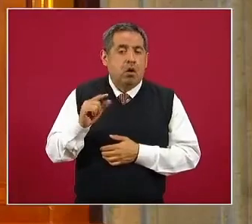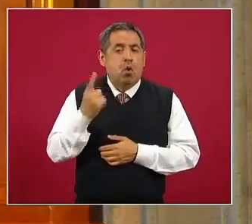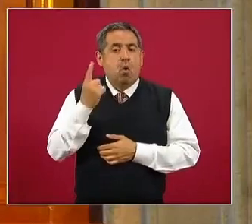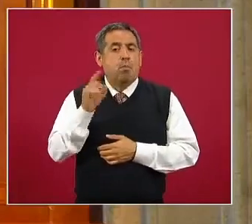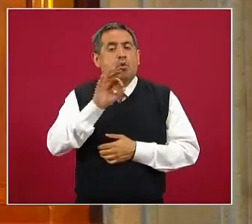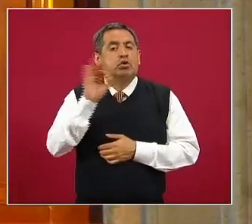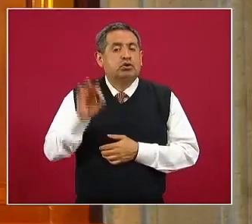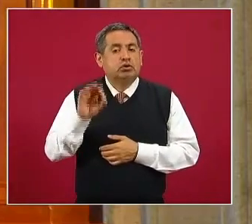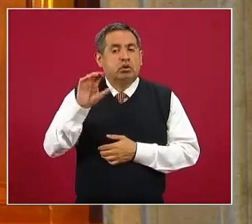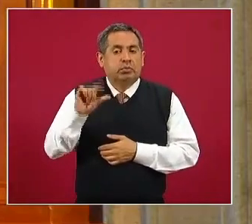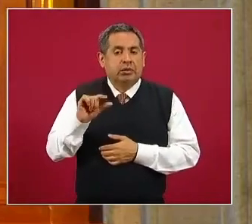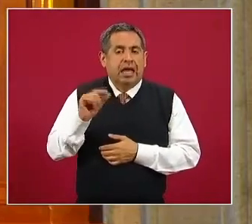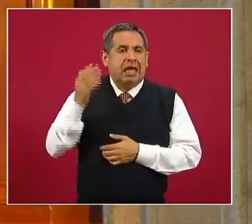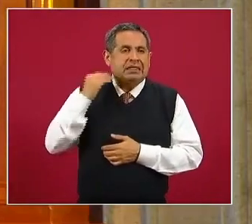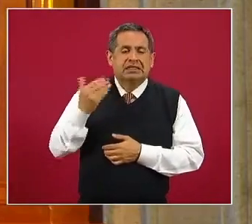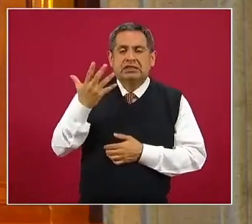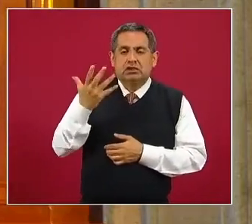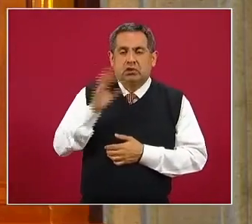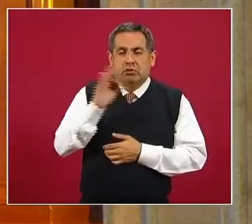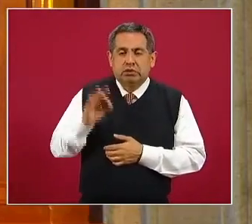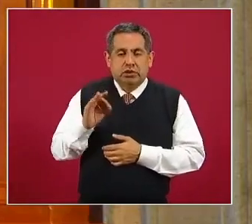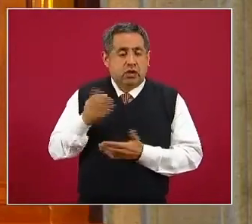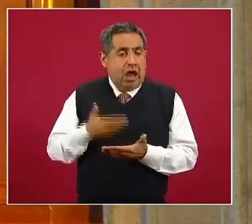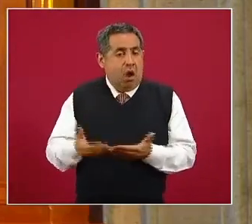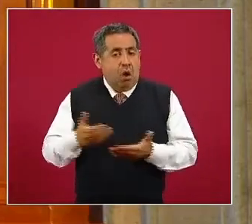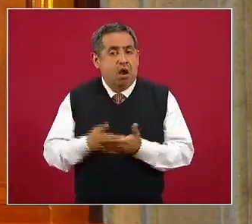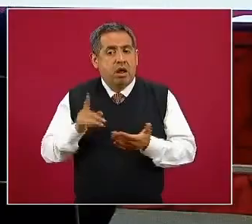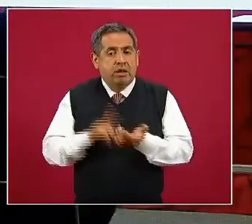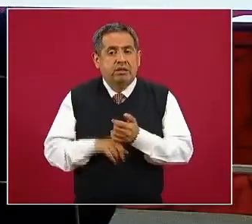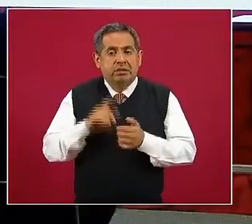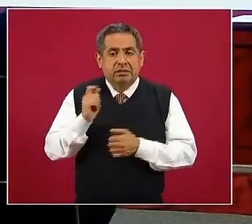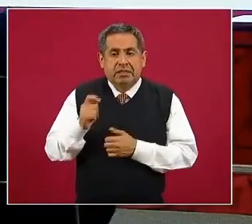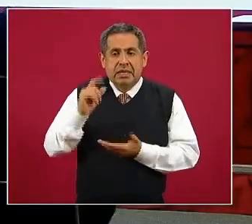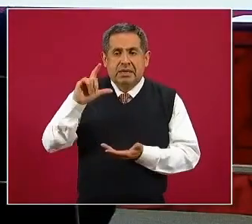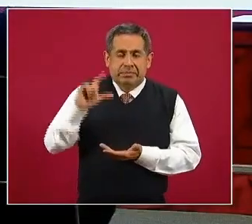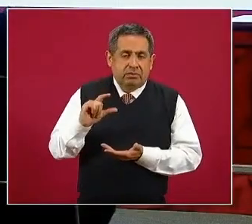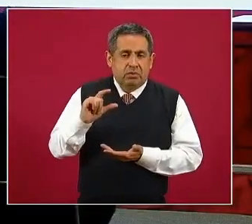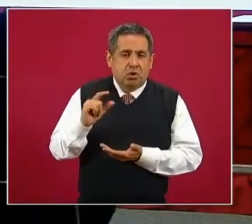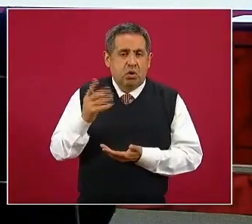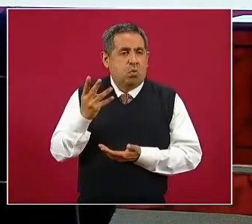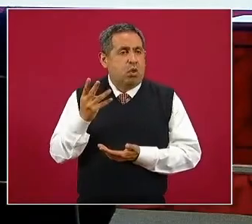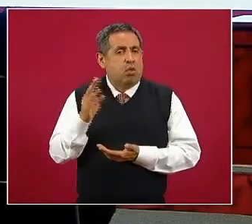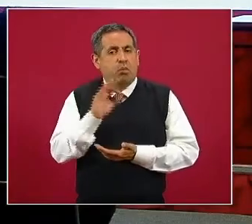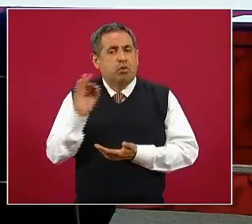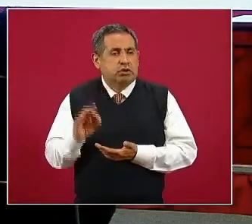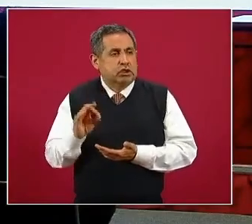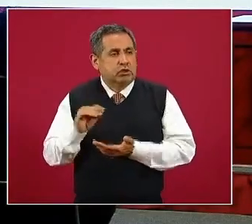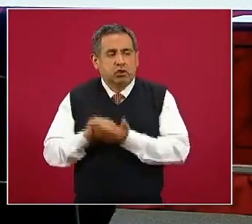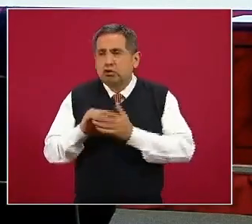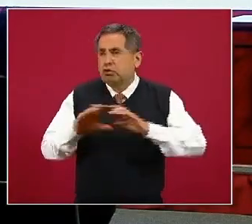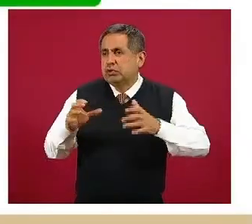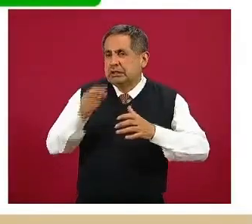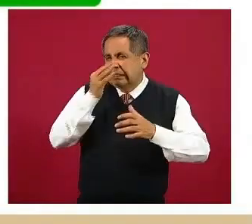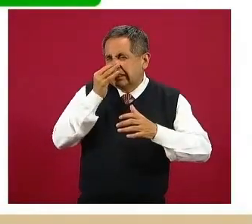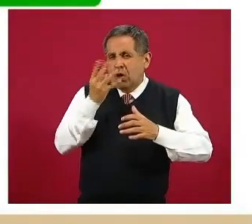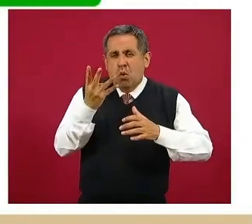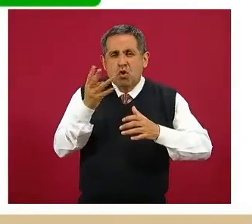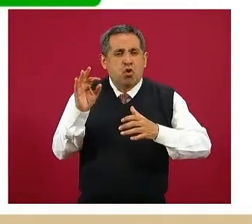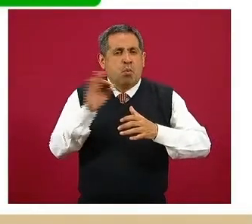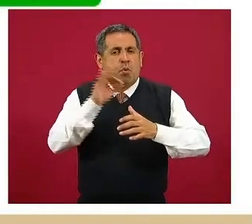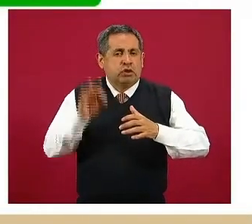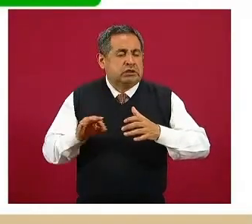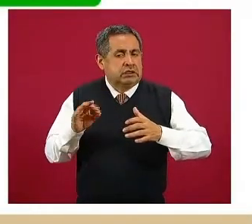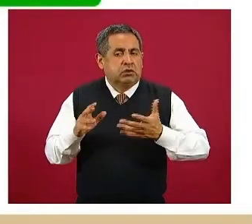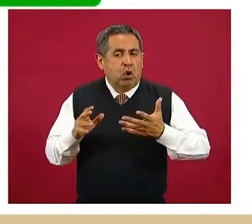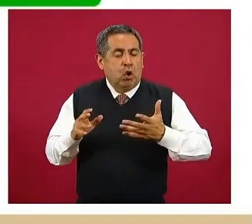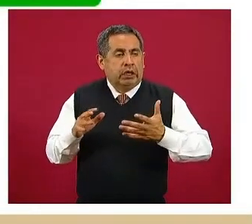punto porcentual. Estábamos en 5%, el día de hoy se reduce a 4%. Solo 4%